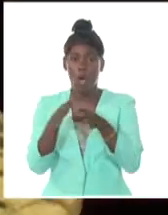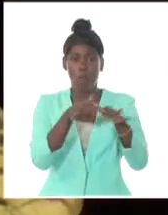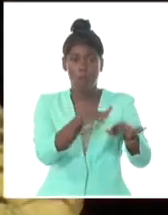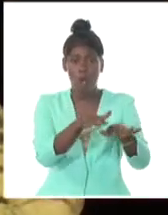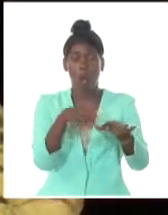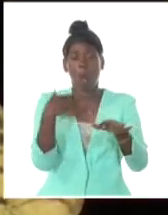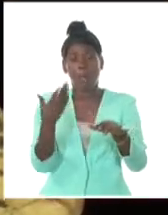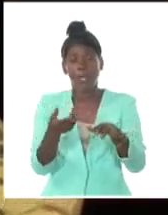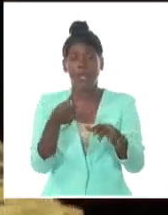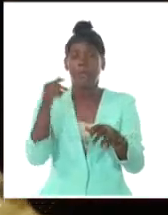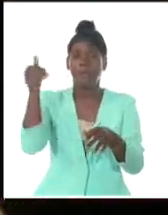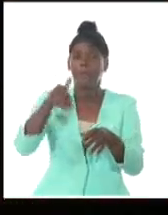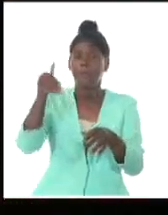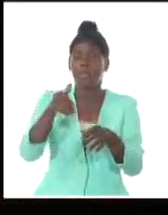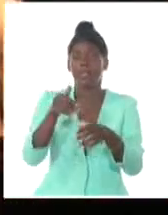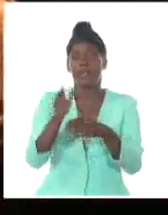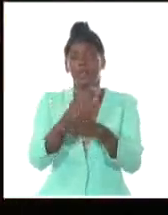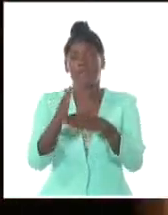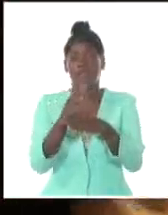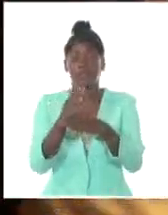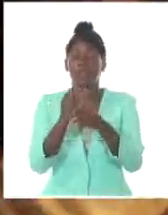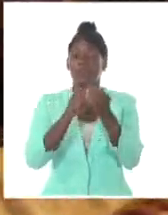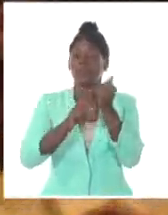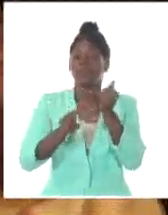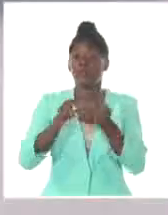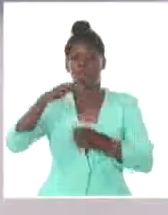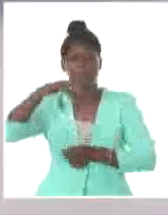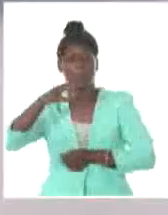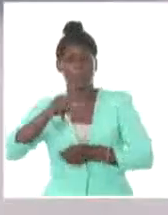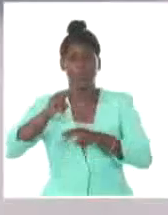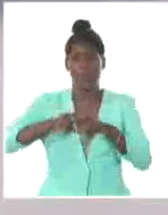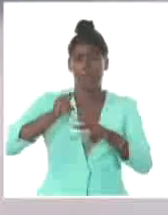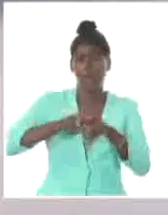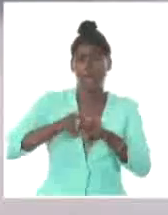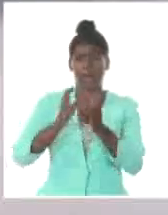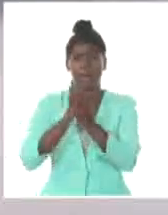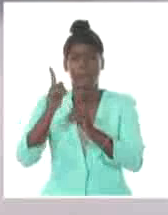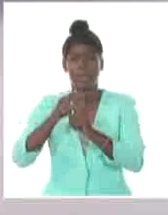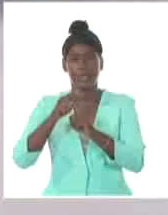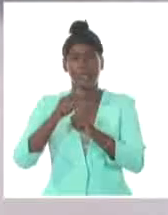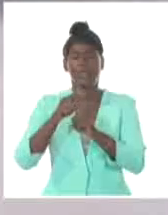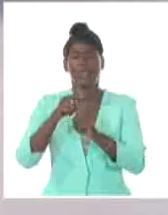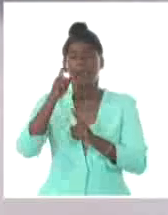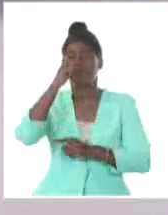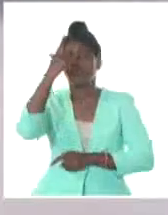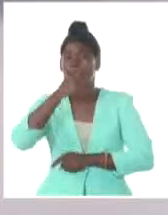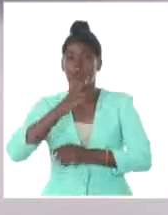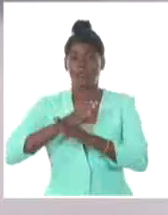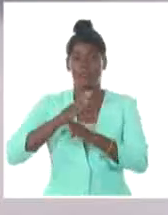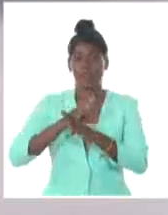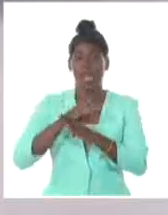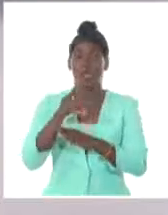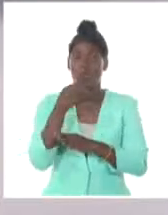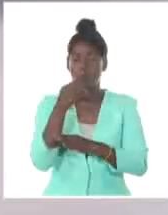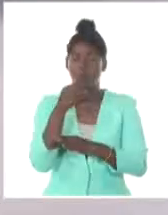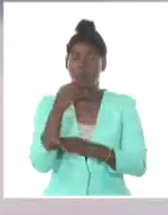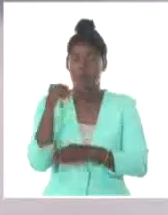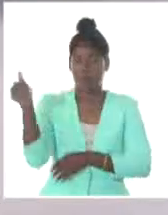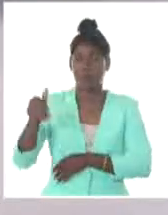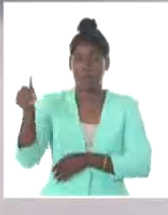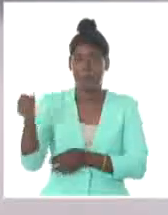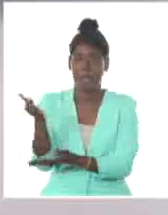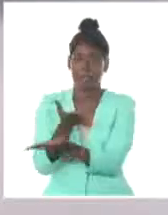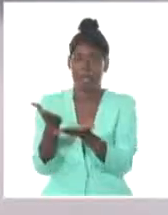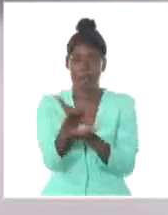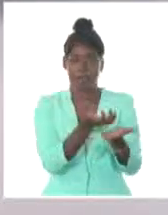Río, La Habana, Matanzas, Ciego de Ávila y Santiago de Cuba. Y la Sala Villena de la UNIAC abrirá sus puertas